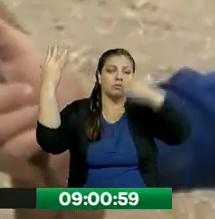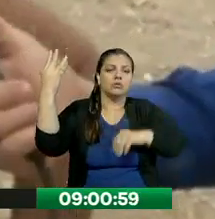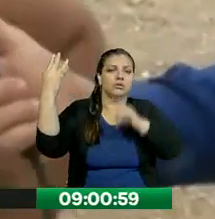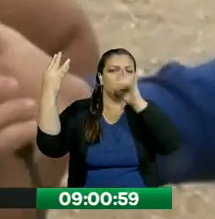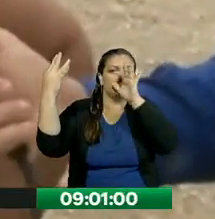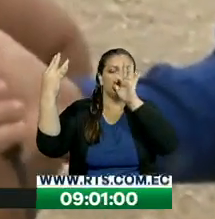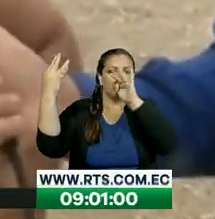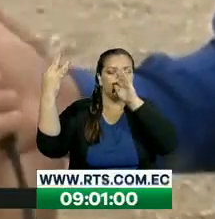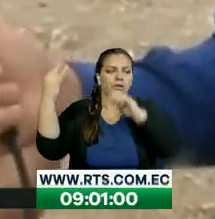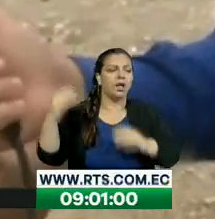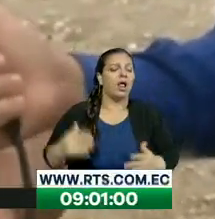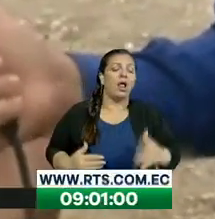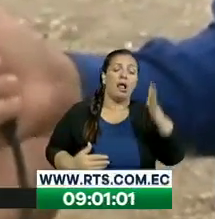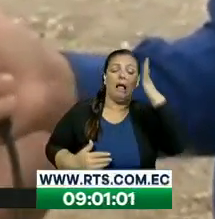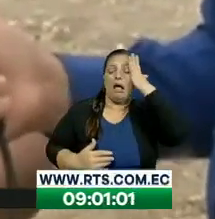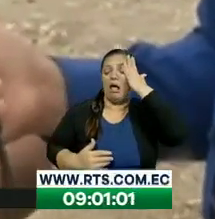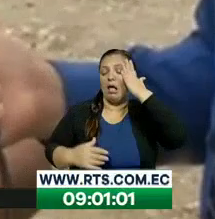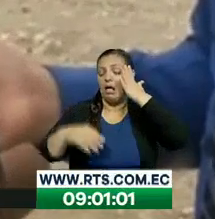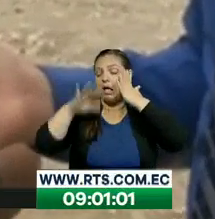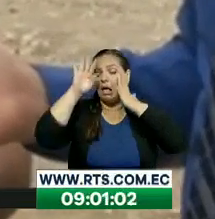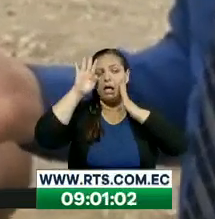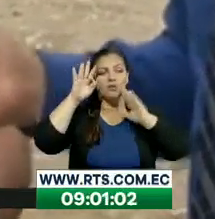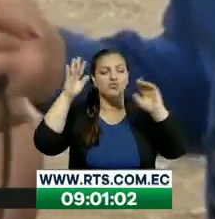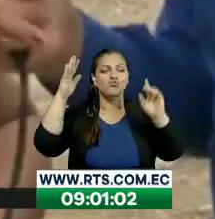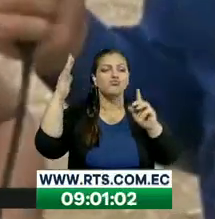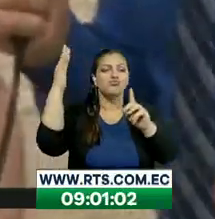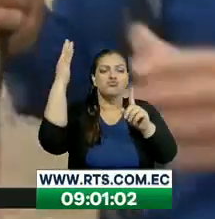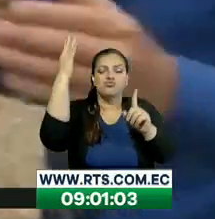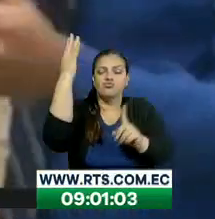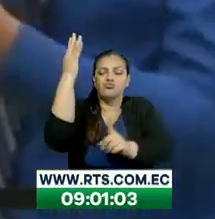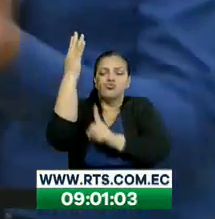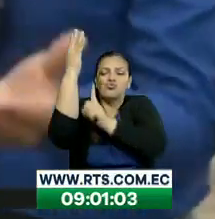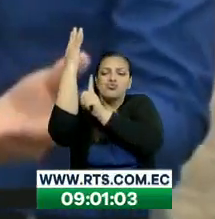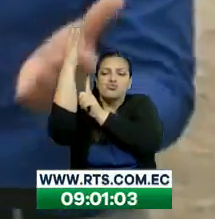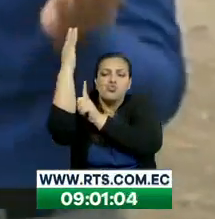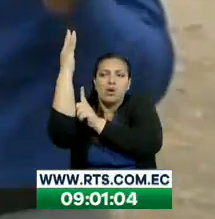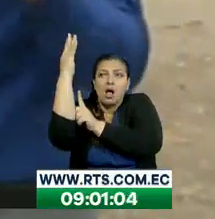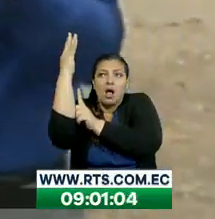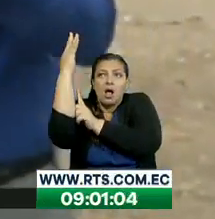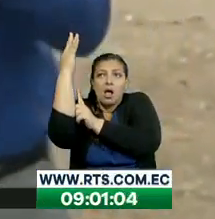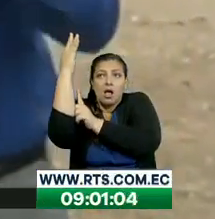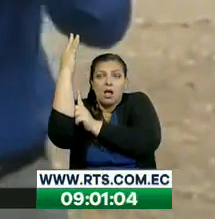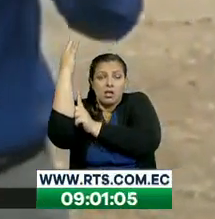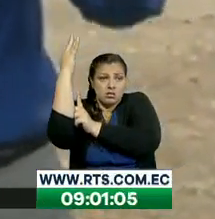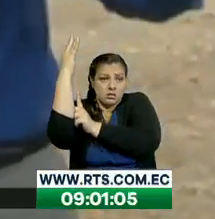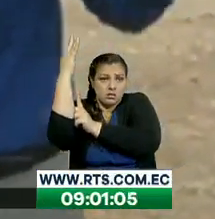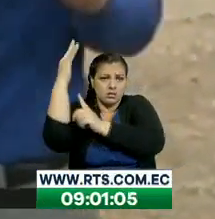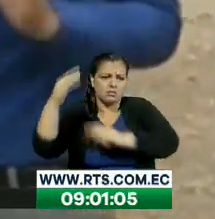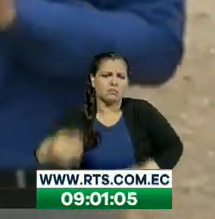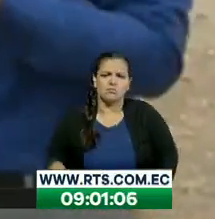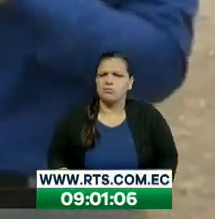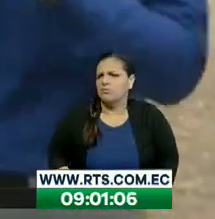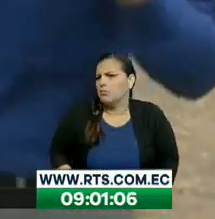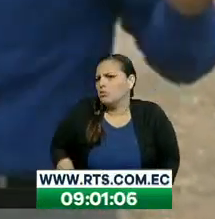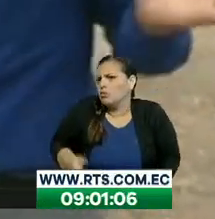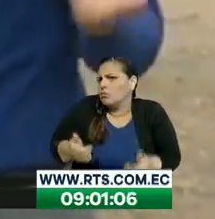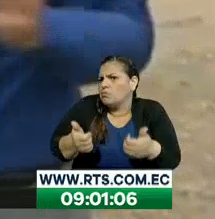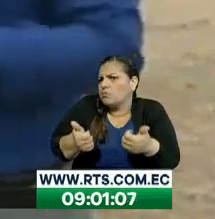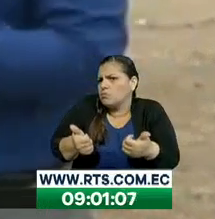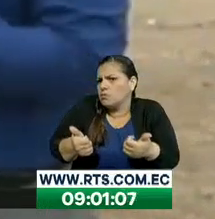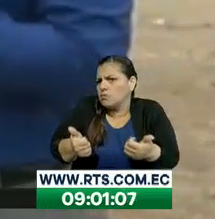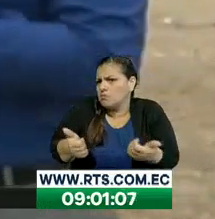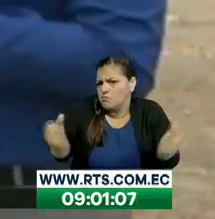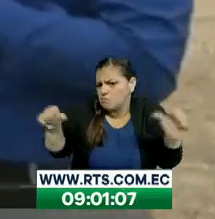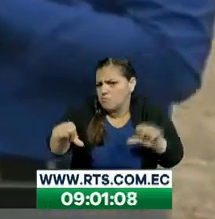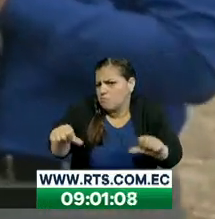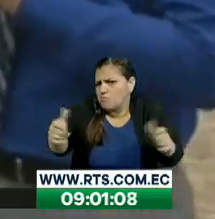pasar, por motivo de que no hay vigilantes. Ahora, entiendo que si el sol está fuerte, para que no le dé insolación, un momento van a la sombra, que tampoco es pecado.